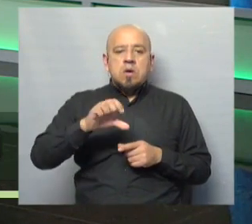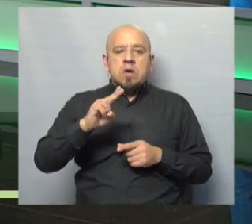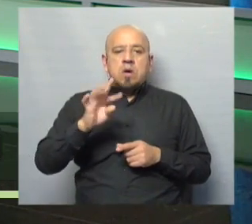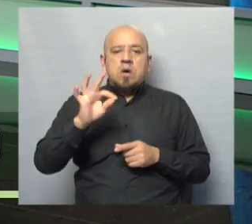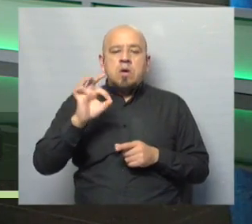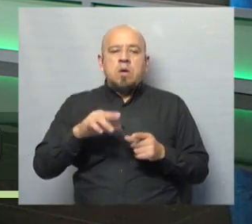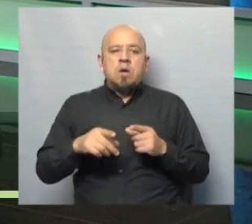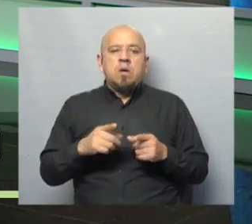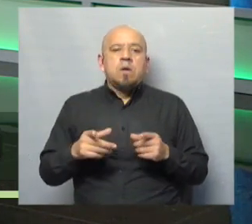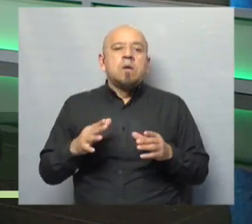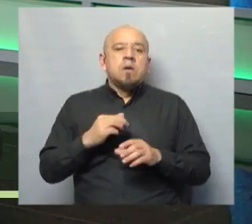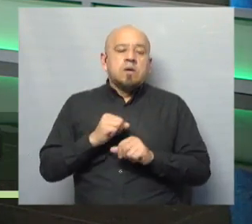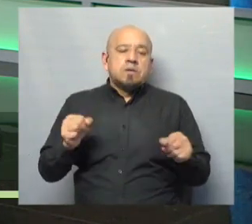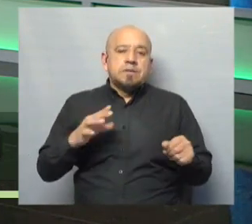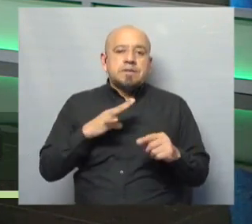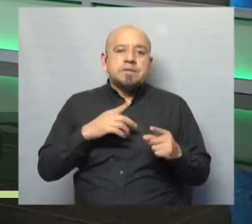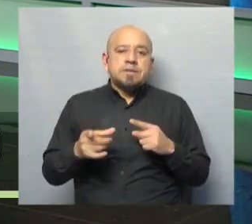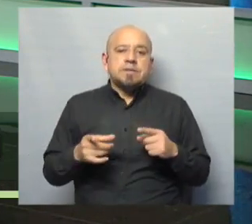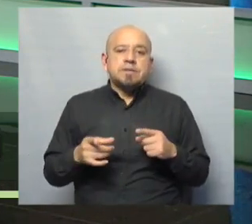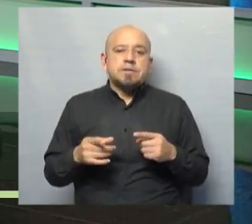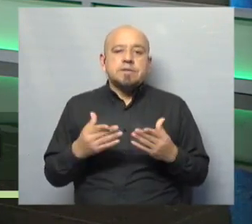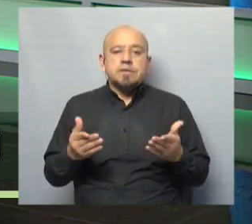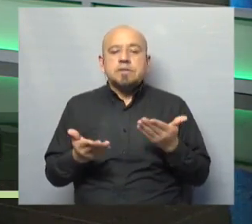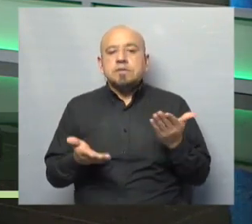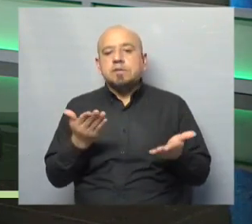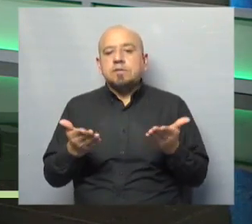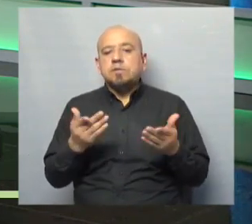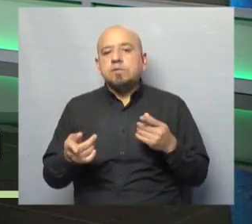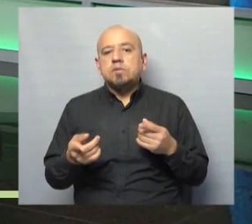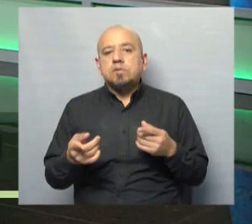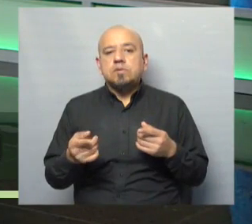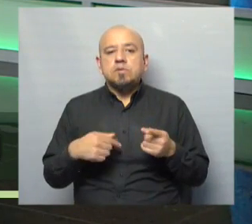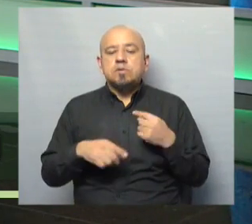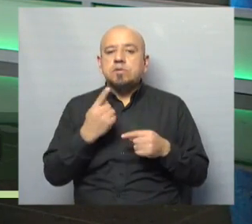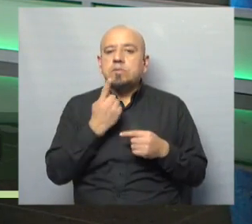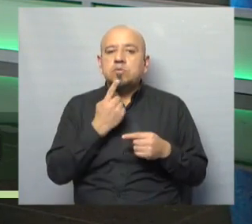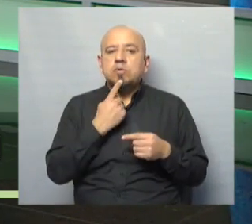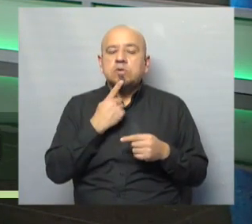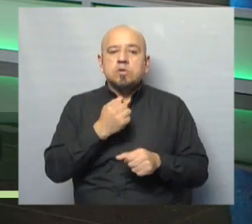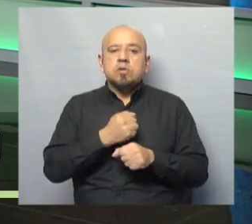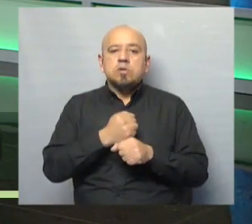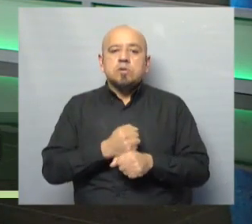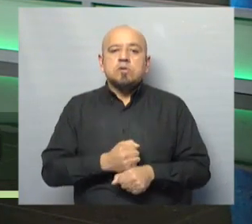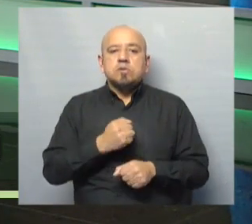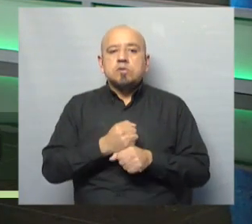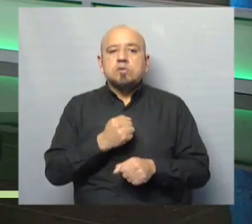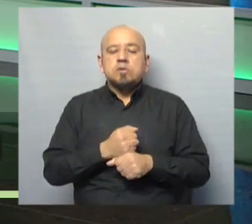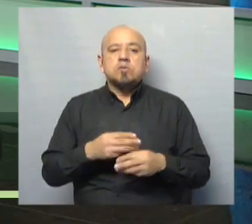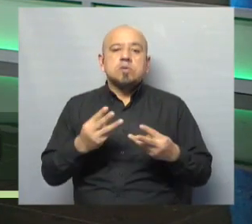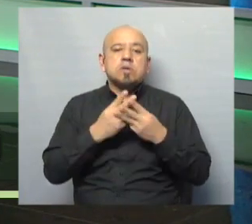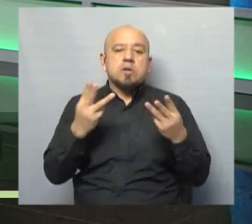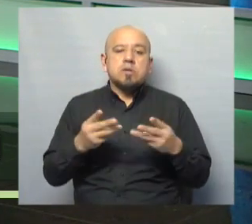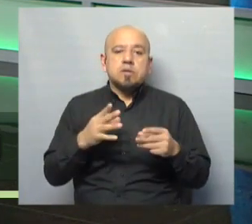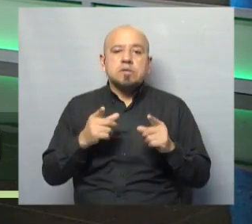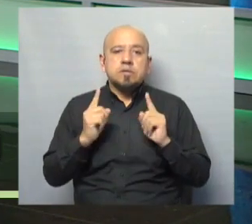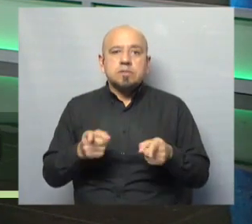valuaciones neutras podemos encontrar lo que es la evaluación sobre las políticas de empleo o el empleo en general donde